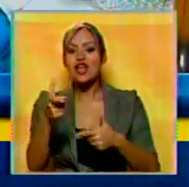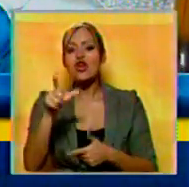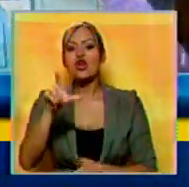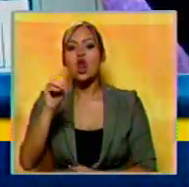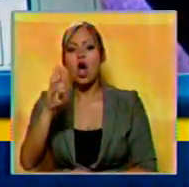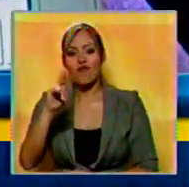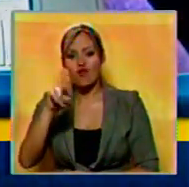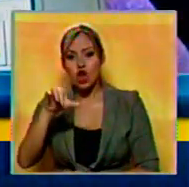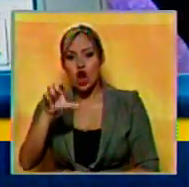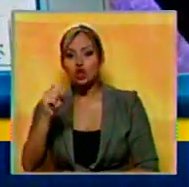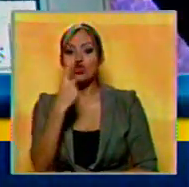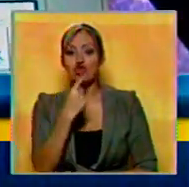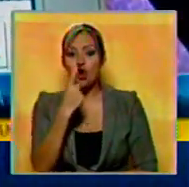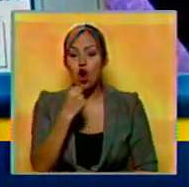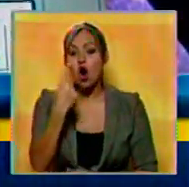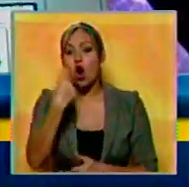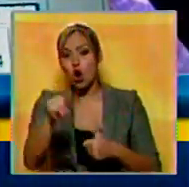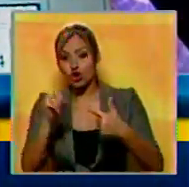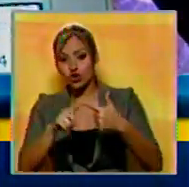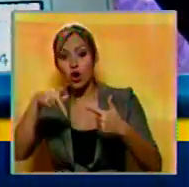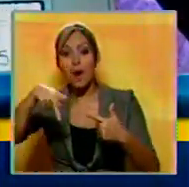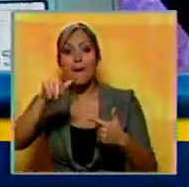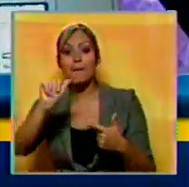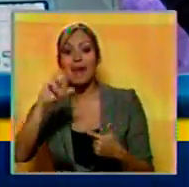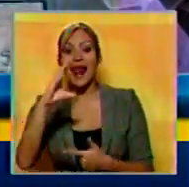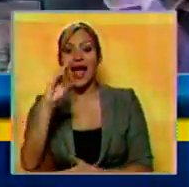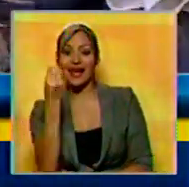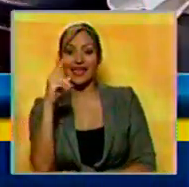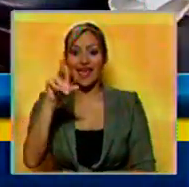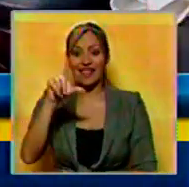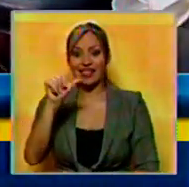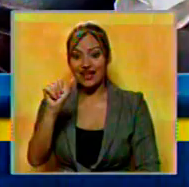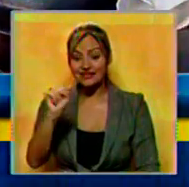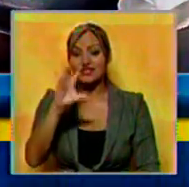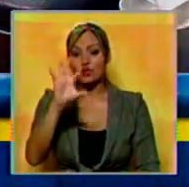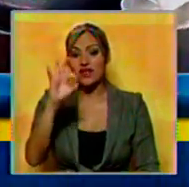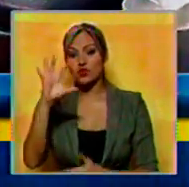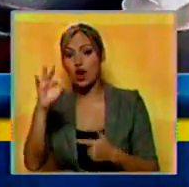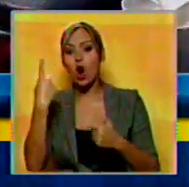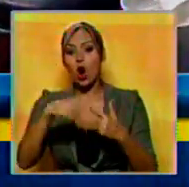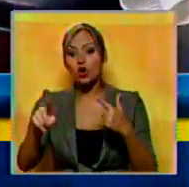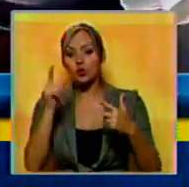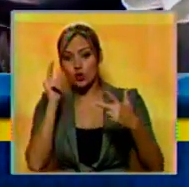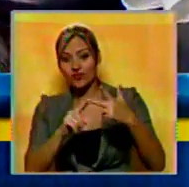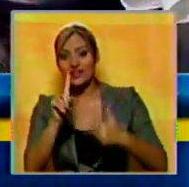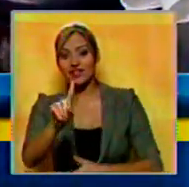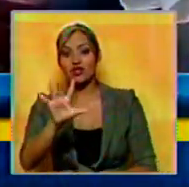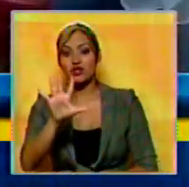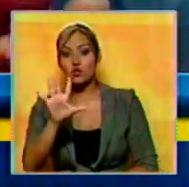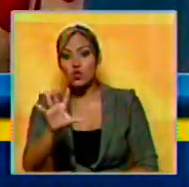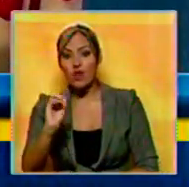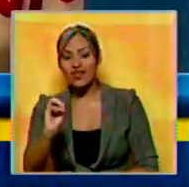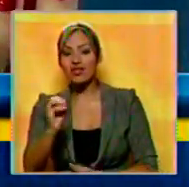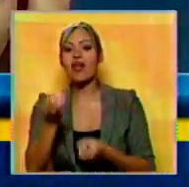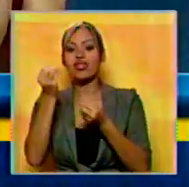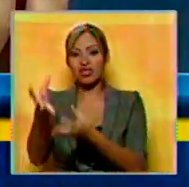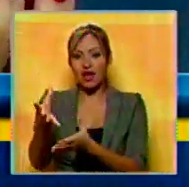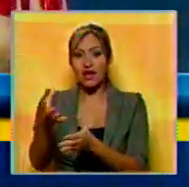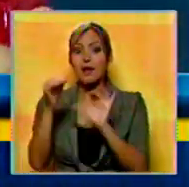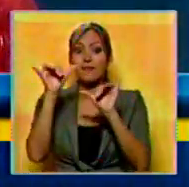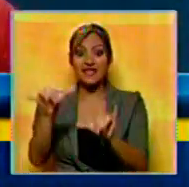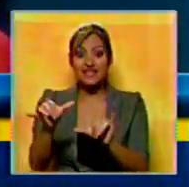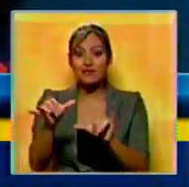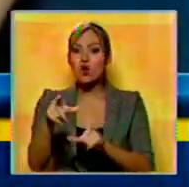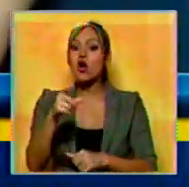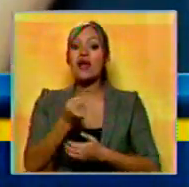300 cc, una unidad de plaquetas, que son 50 cc, más una unidad de plasma, que son 150 cc. Por eso se dice